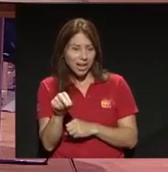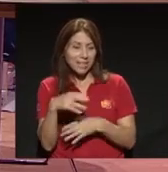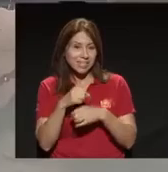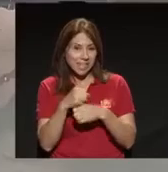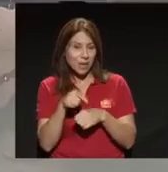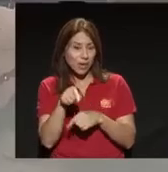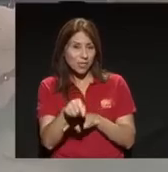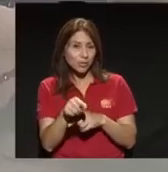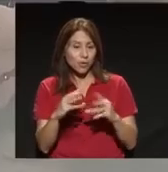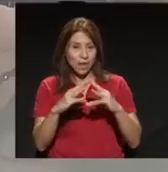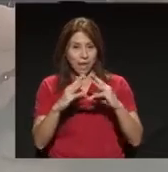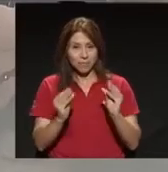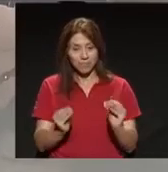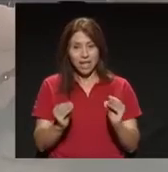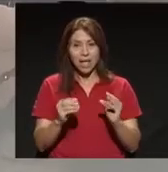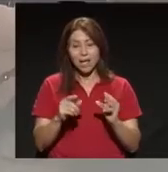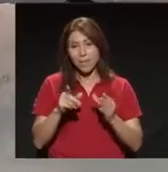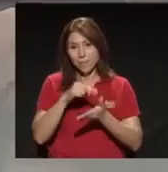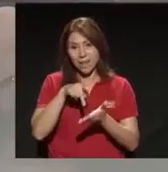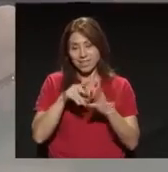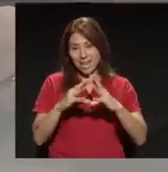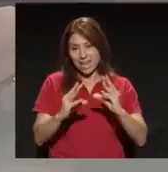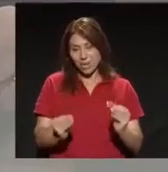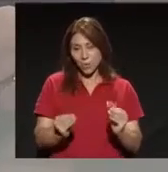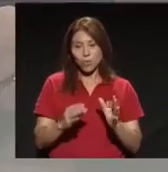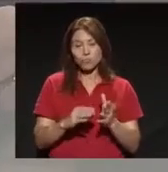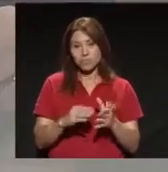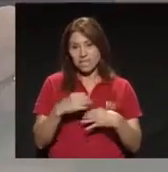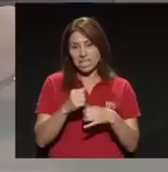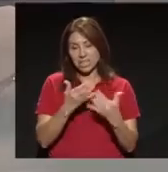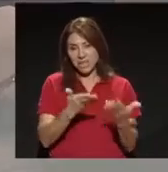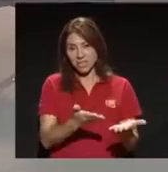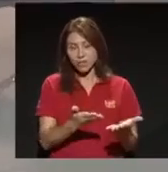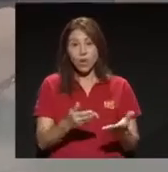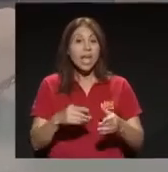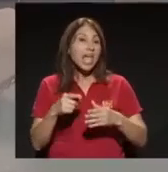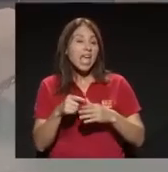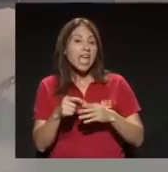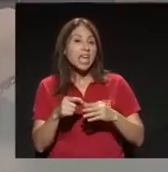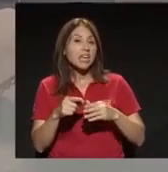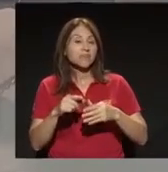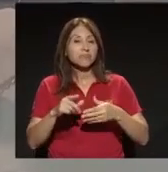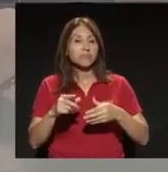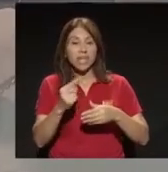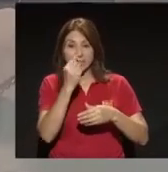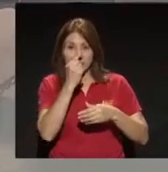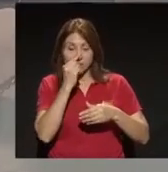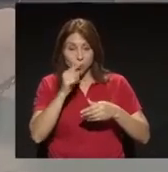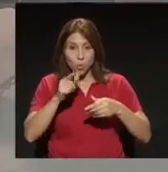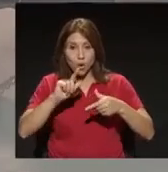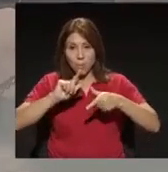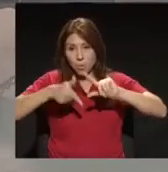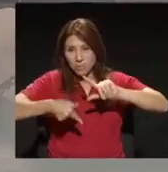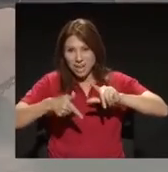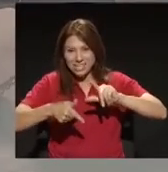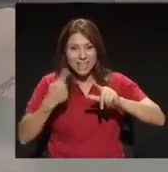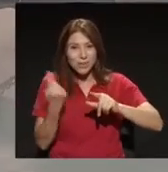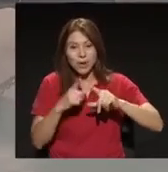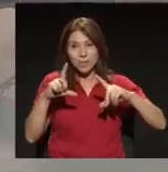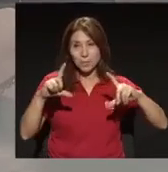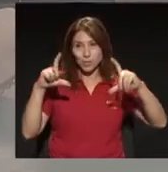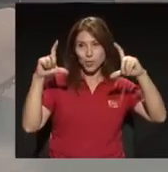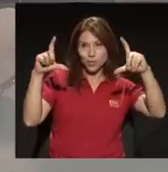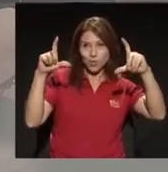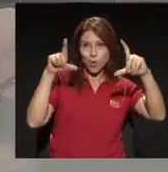y multiplaza escazú lo que lo que nos sucedió fue que pusieron un rótulo nada más un poco ambivalente digamos